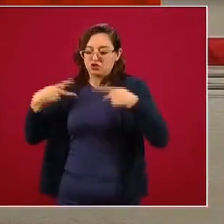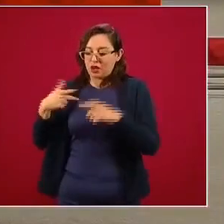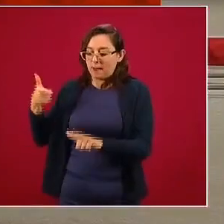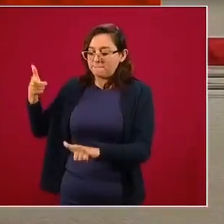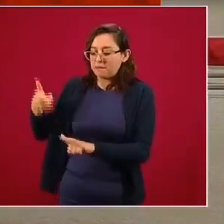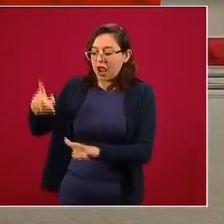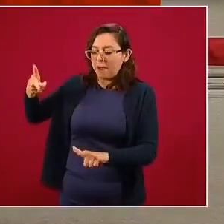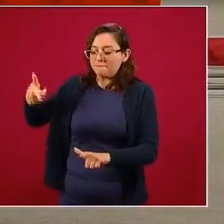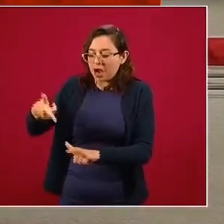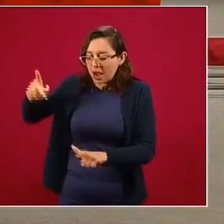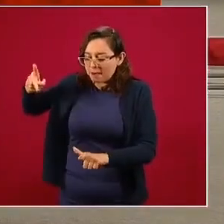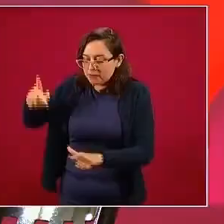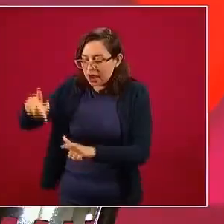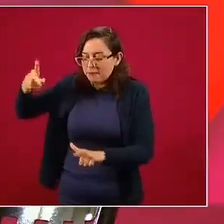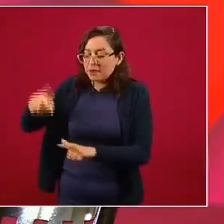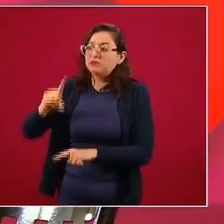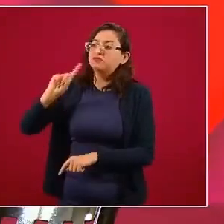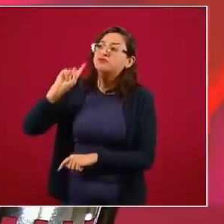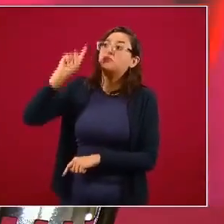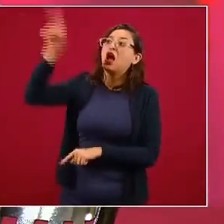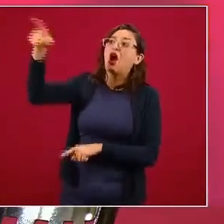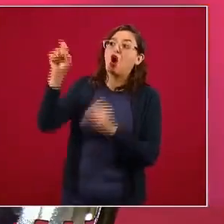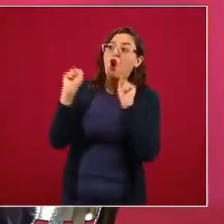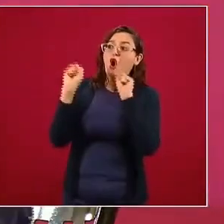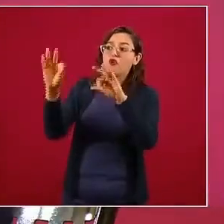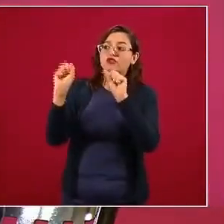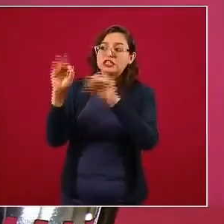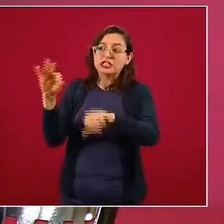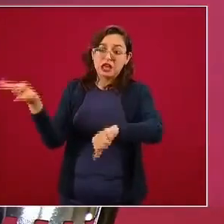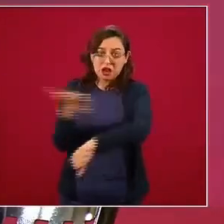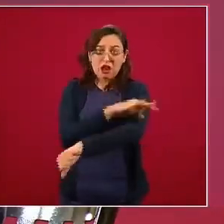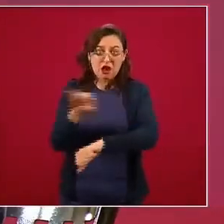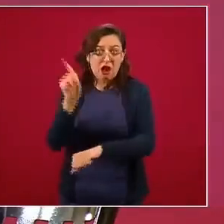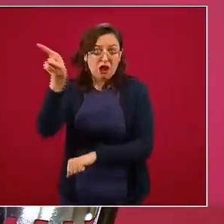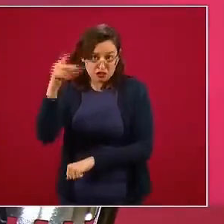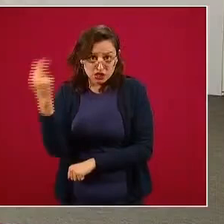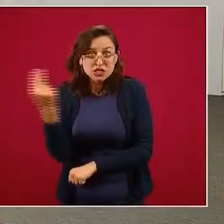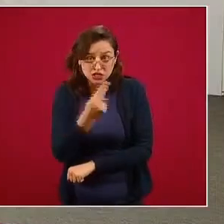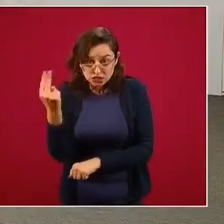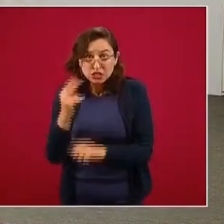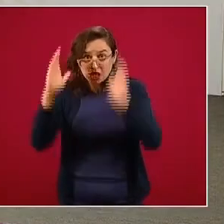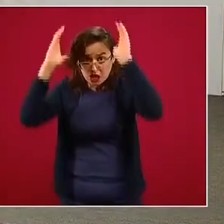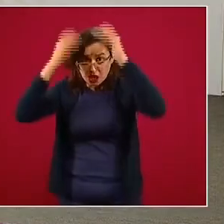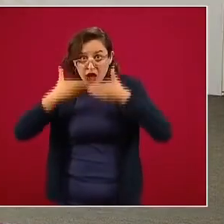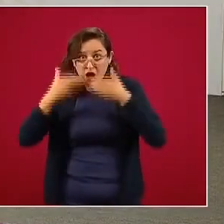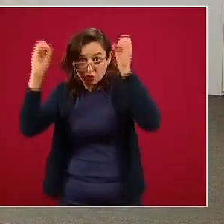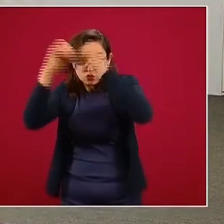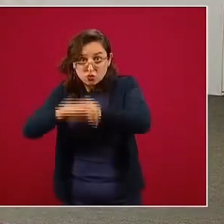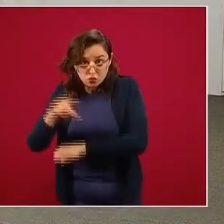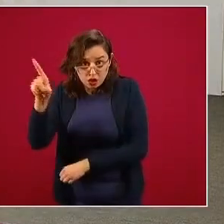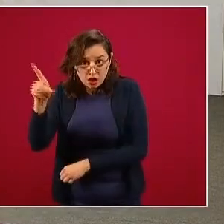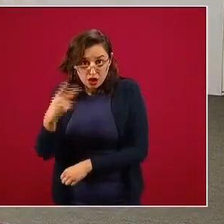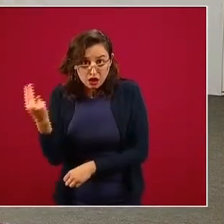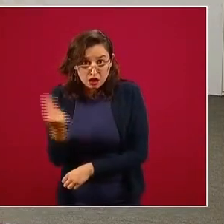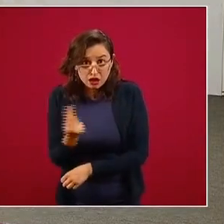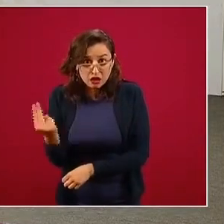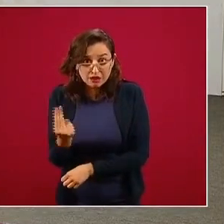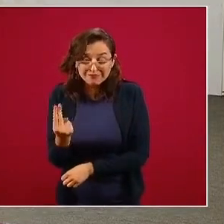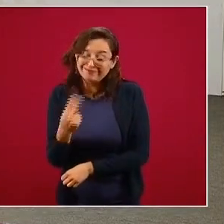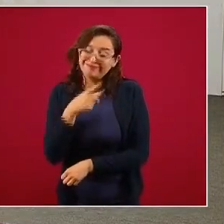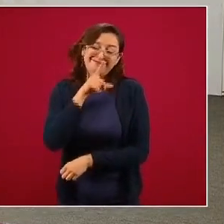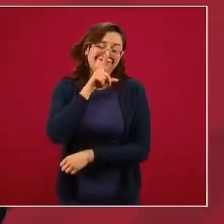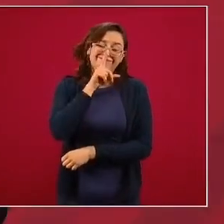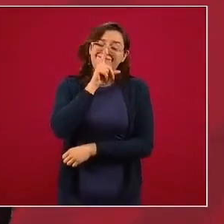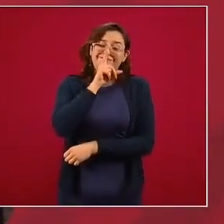que está en la oficina viendo los planos no necesita tener una careta de sombra 14. Es